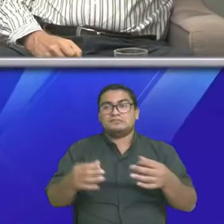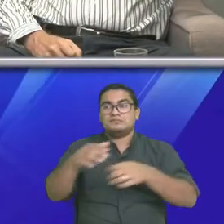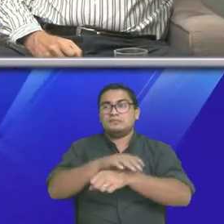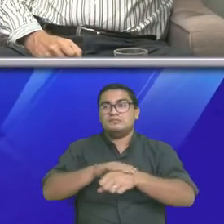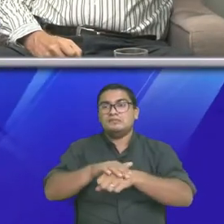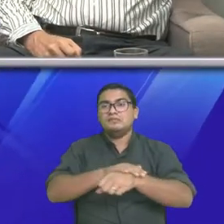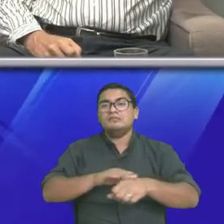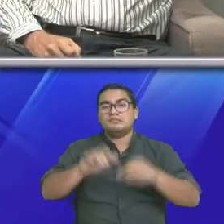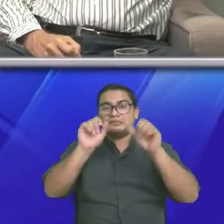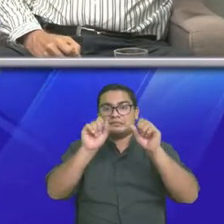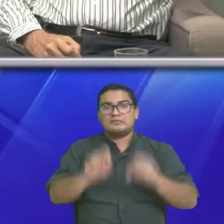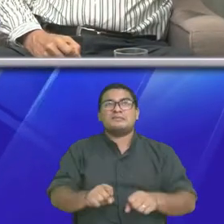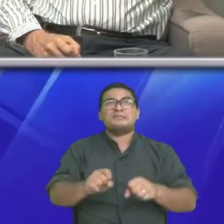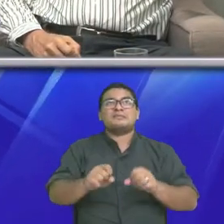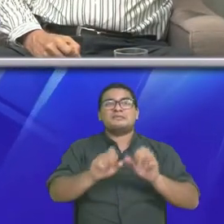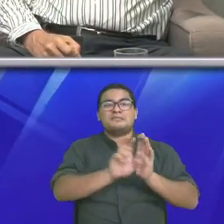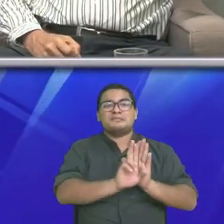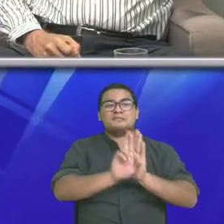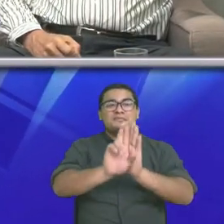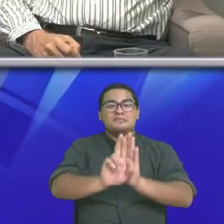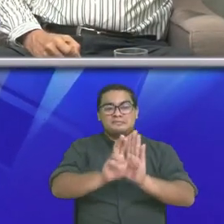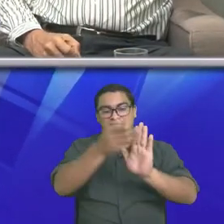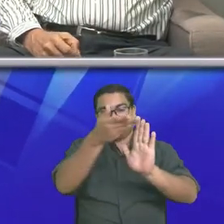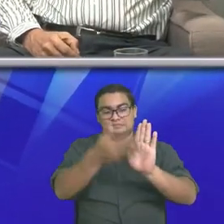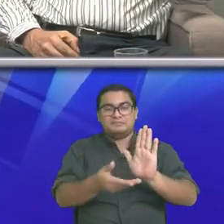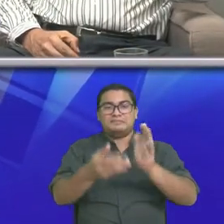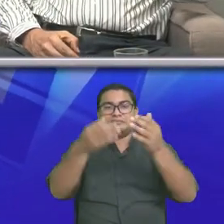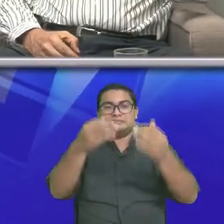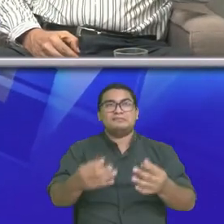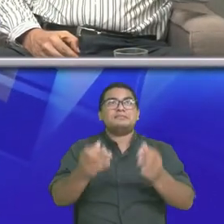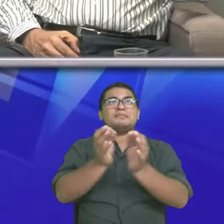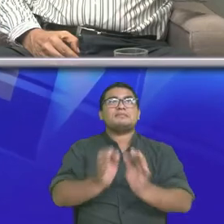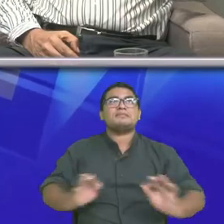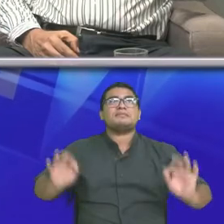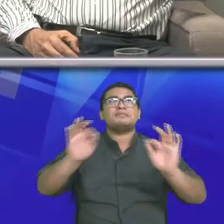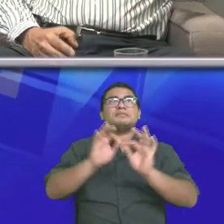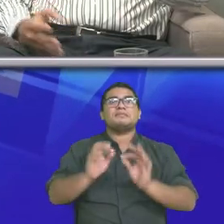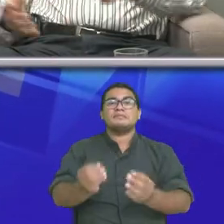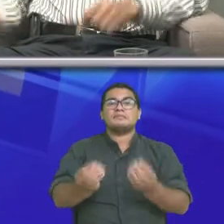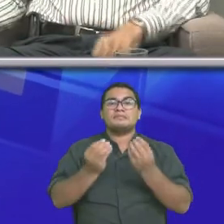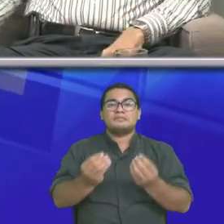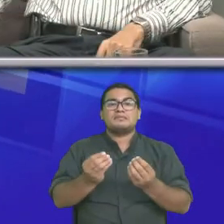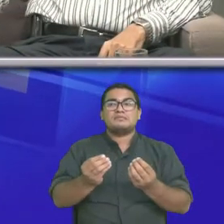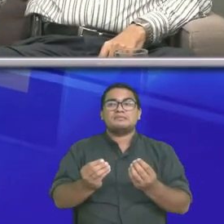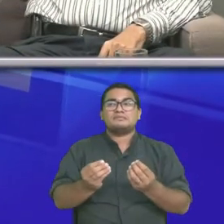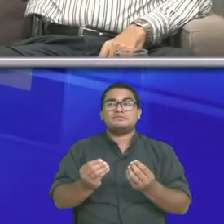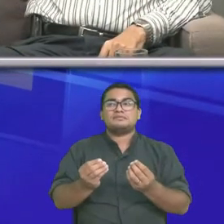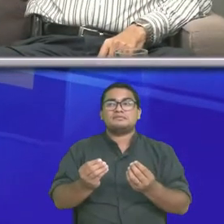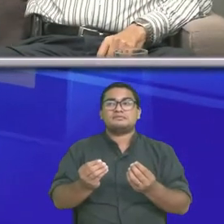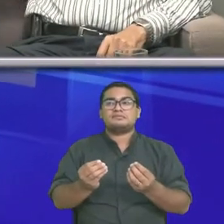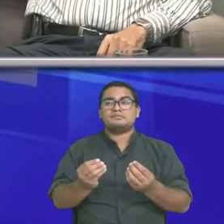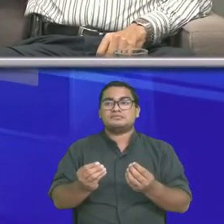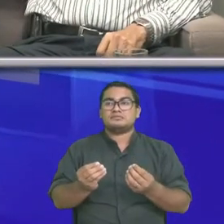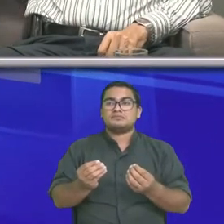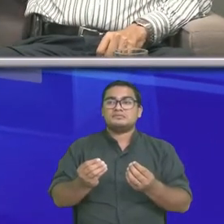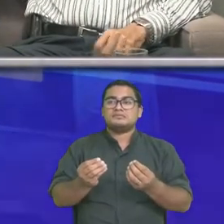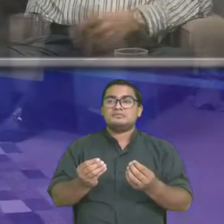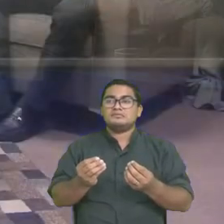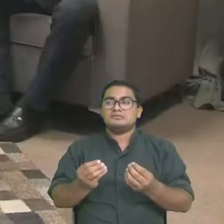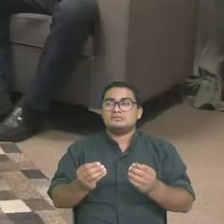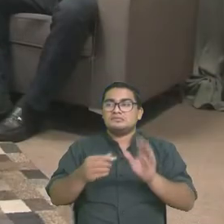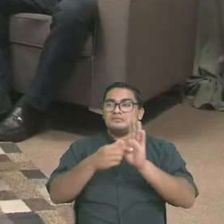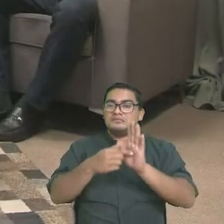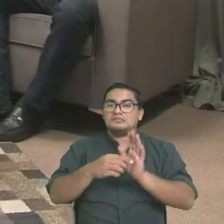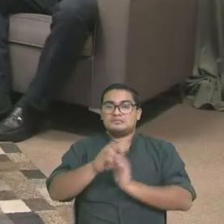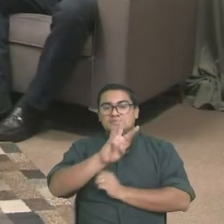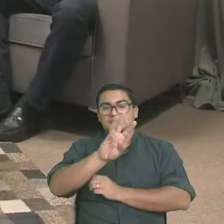permitido estos resultados impresionantes que vemos hoy. Es decir, esto que decía